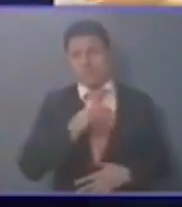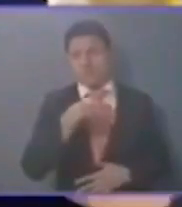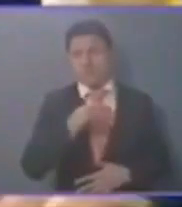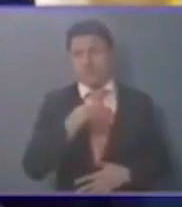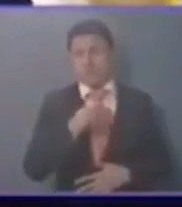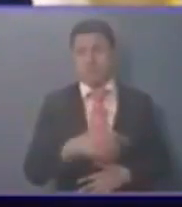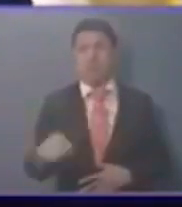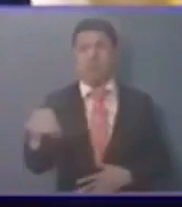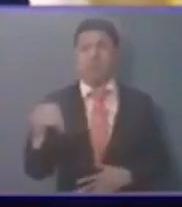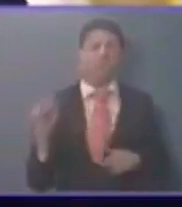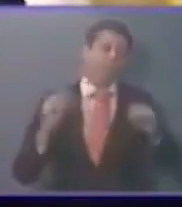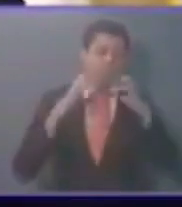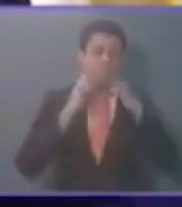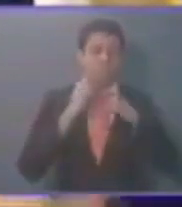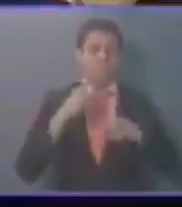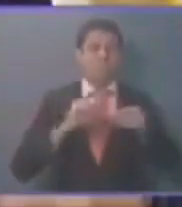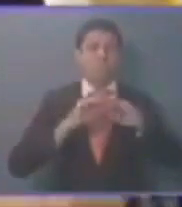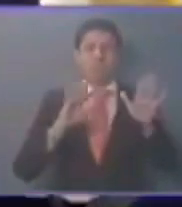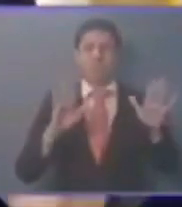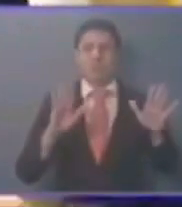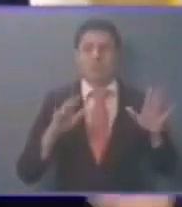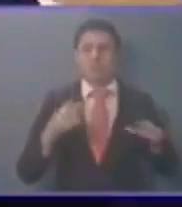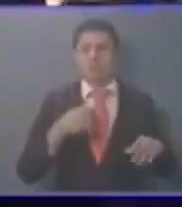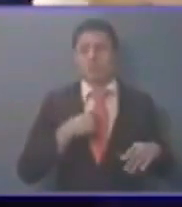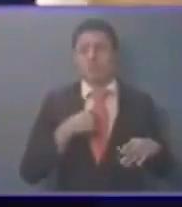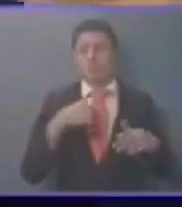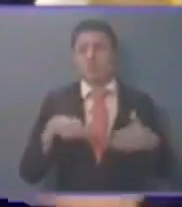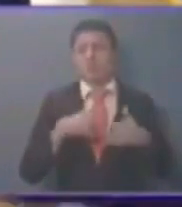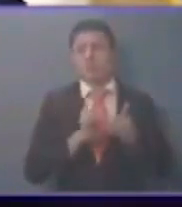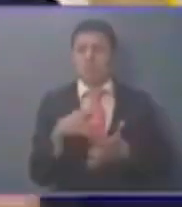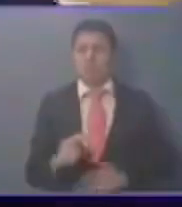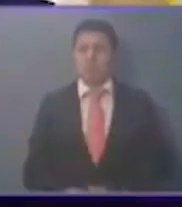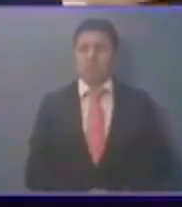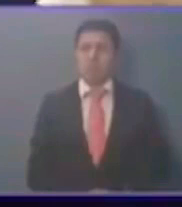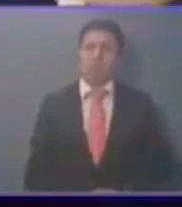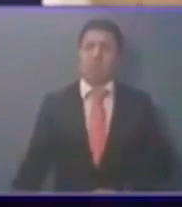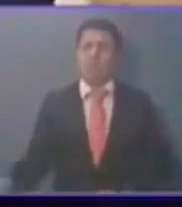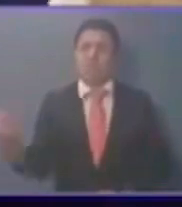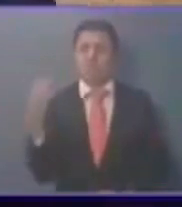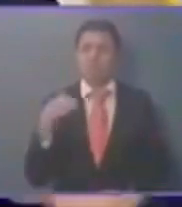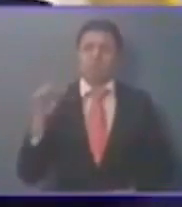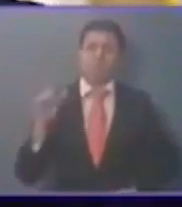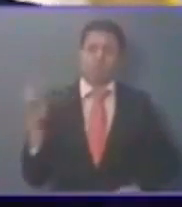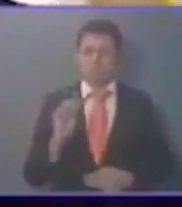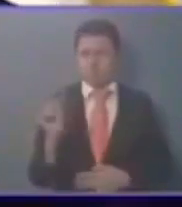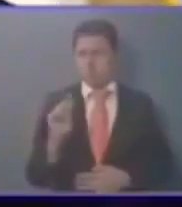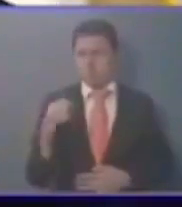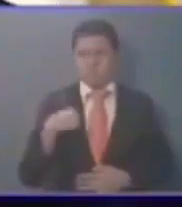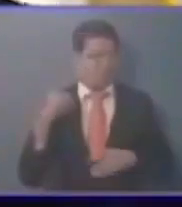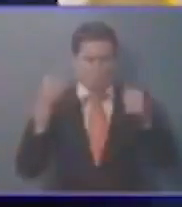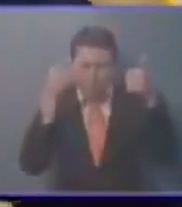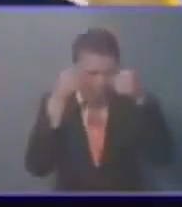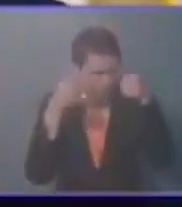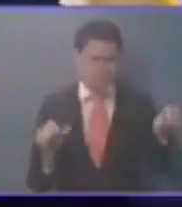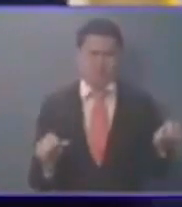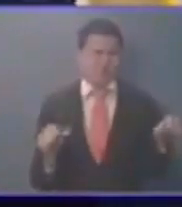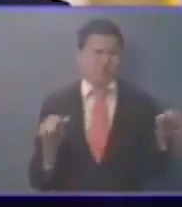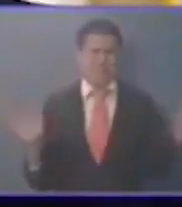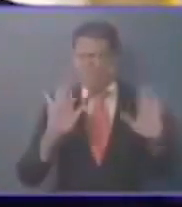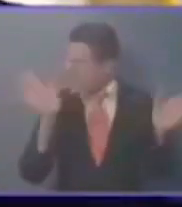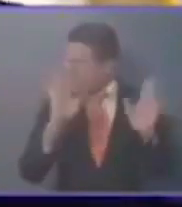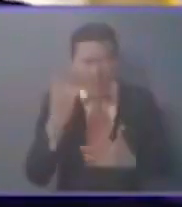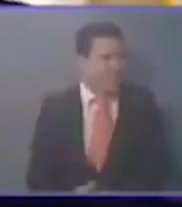si aquí no podemos garantizar transparencia. Me levanto de este pleno y me voy. Yo no lo voy a permitir. A